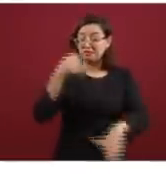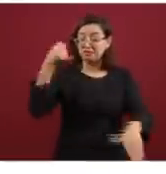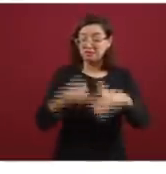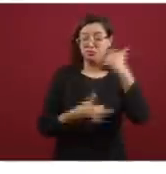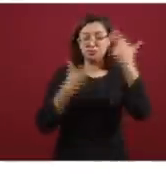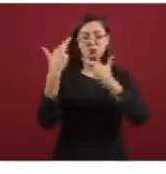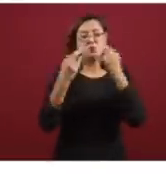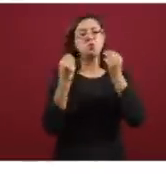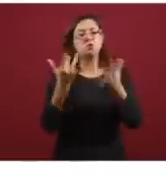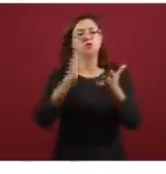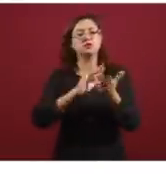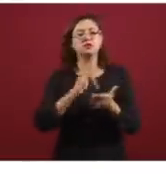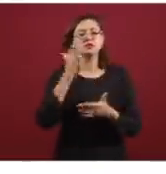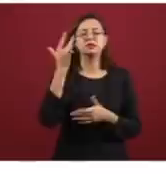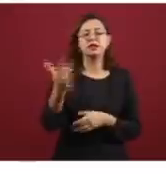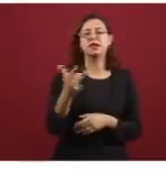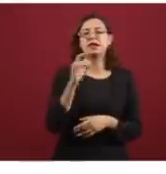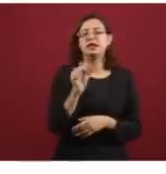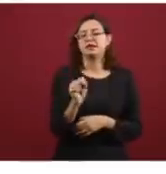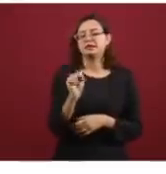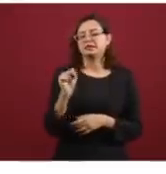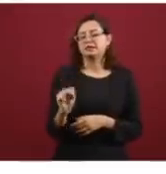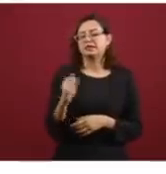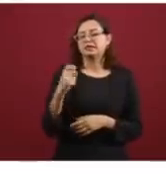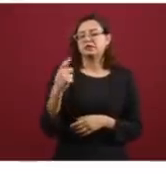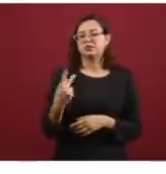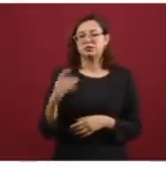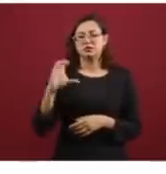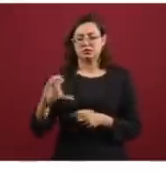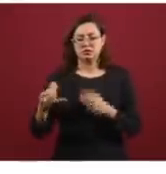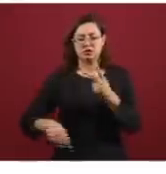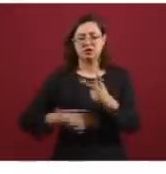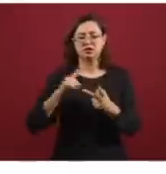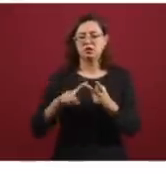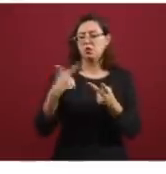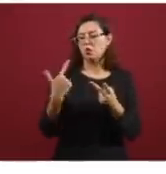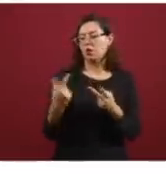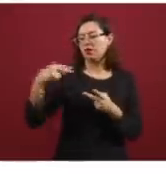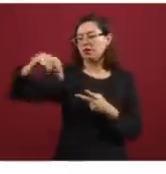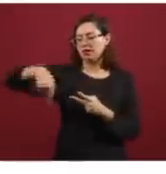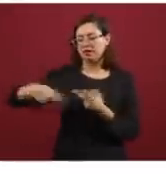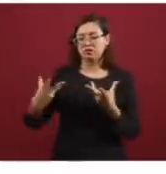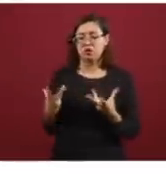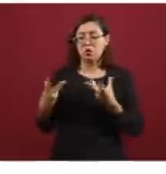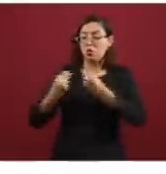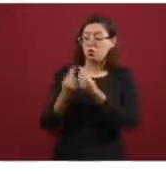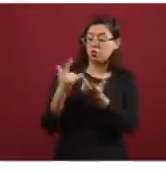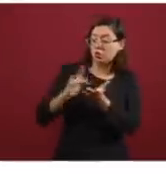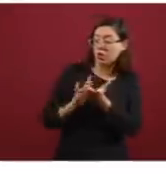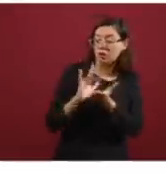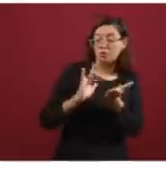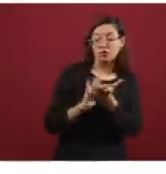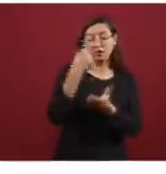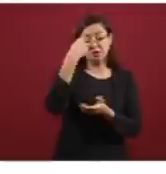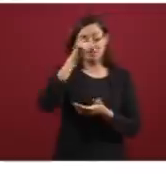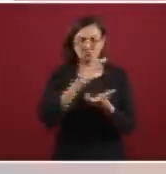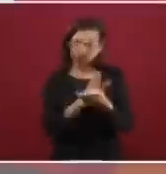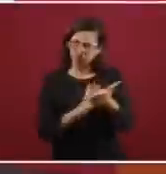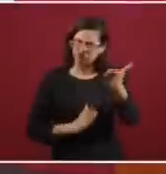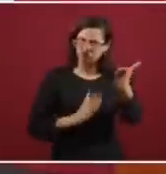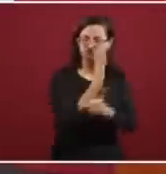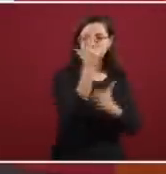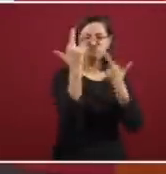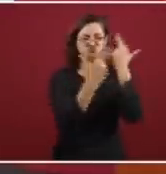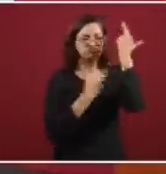muy especial a la Secretaría de Seguridad y a la Guardia Nacional, que sin ellos no las podríamos haber realizado y no hubieran